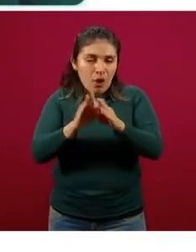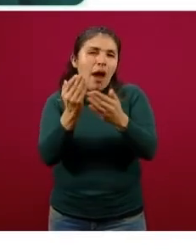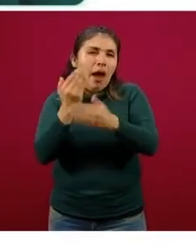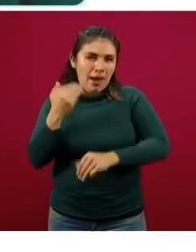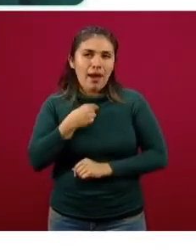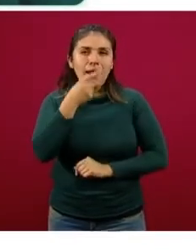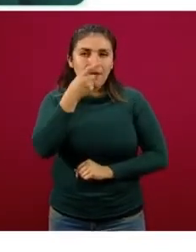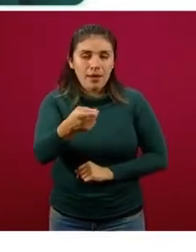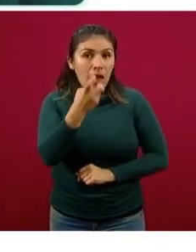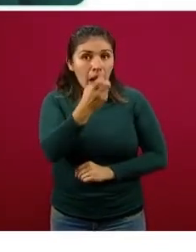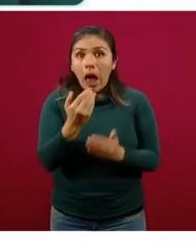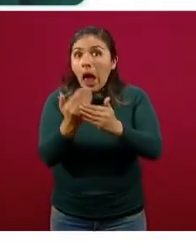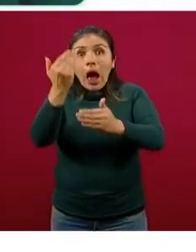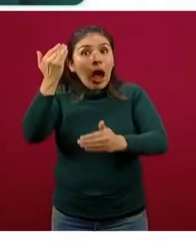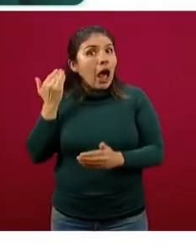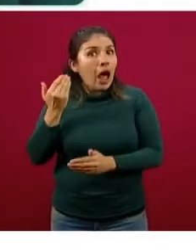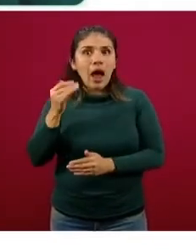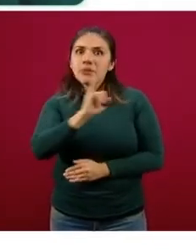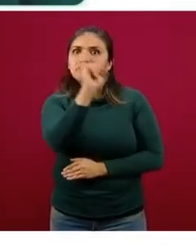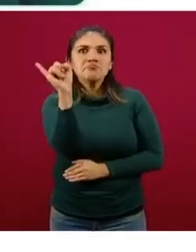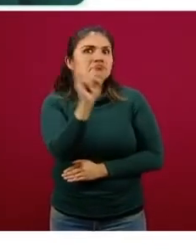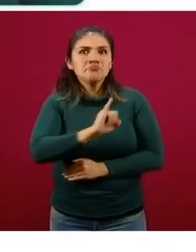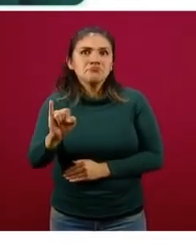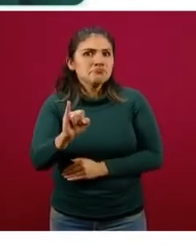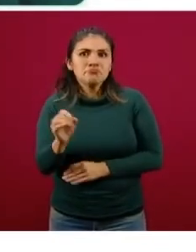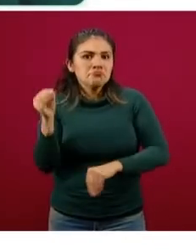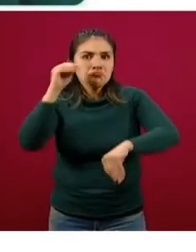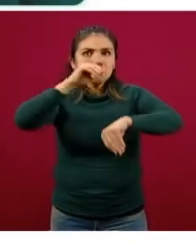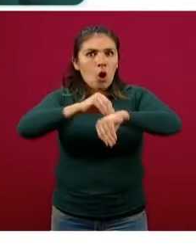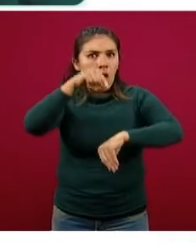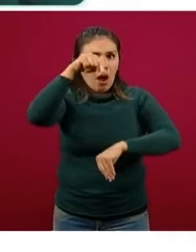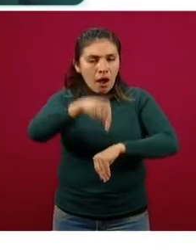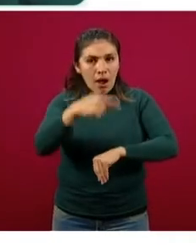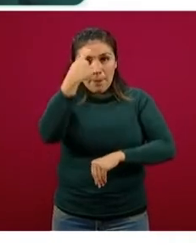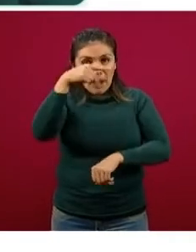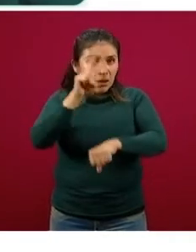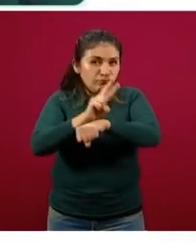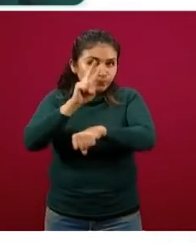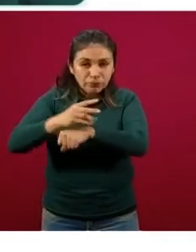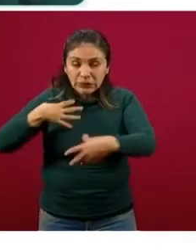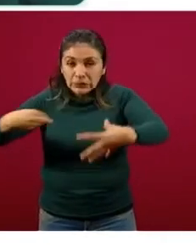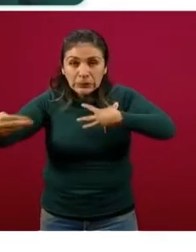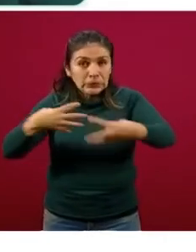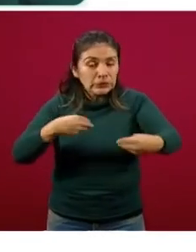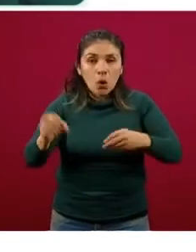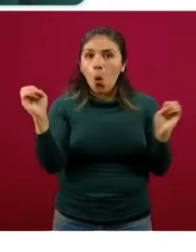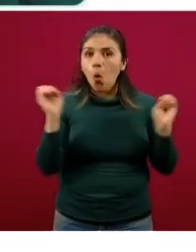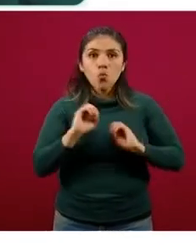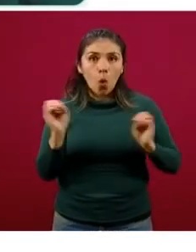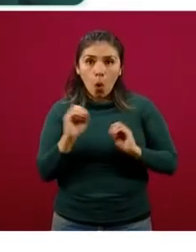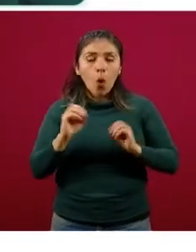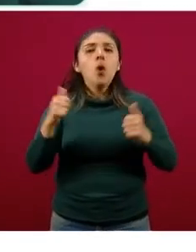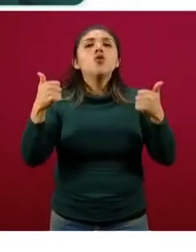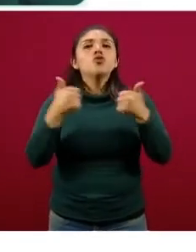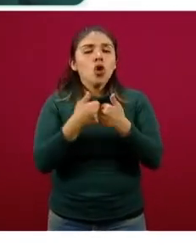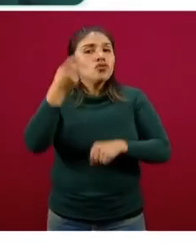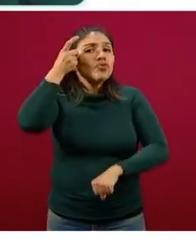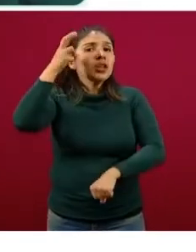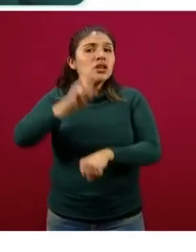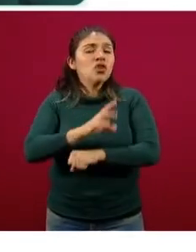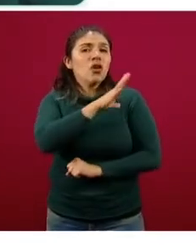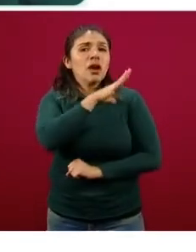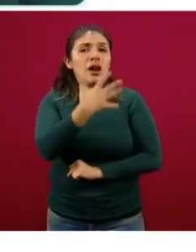dicho, no se había hecho en el Sistema Nacional de Vigilancia Epidemiológica a través de la Dirección